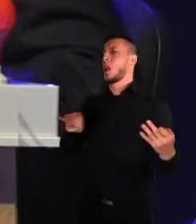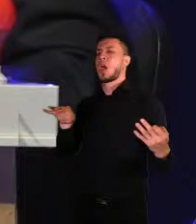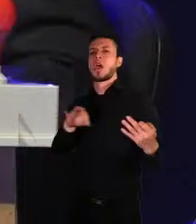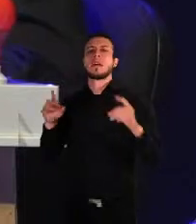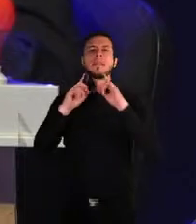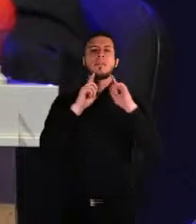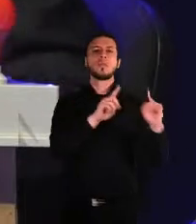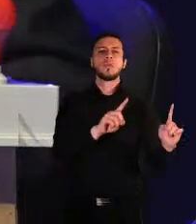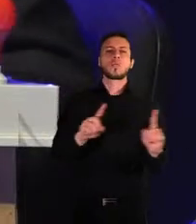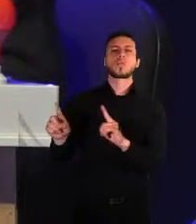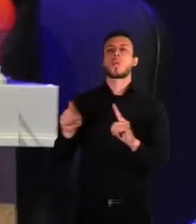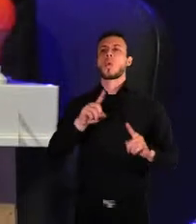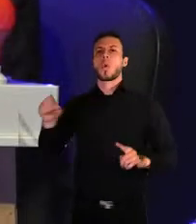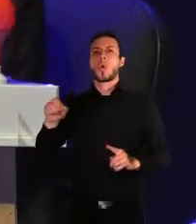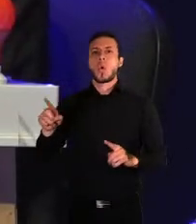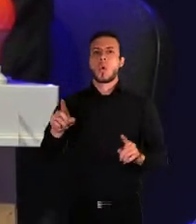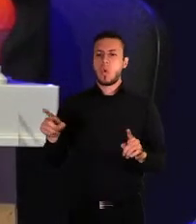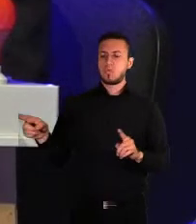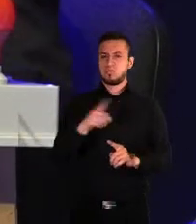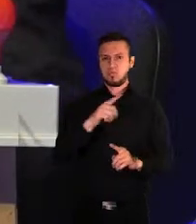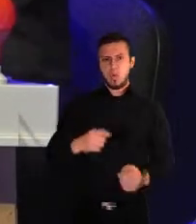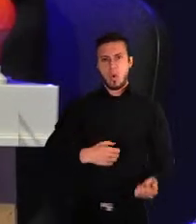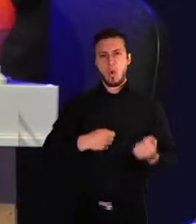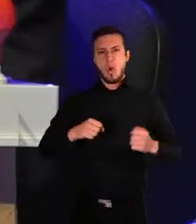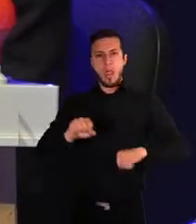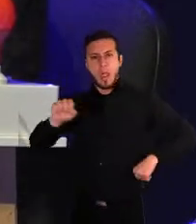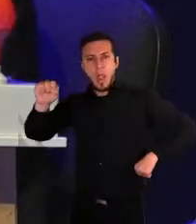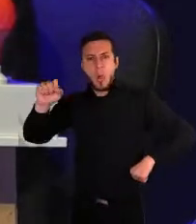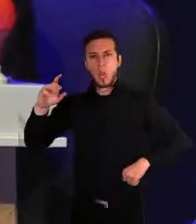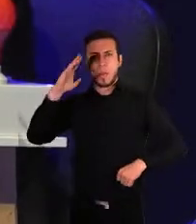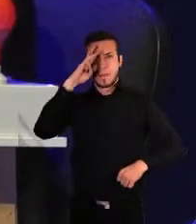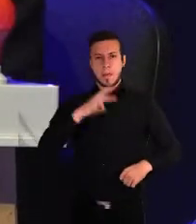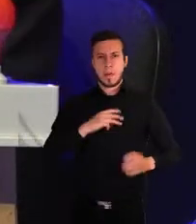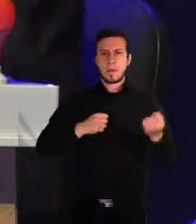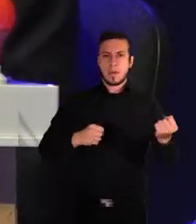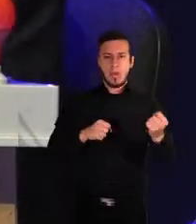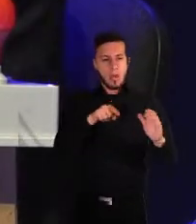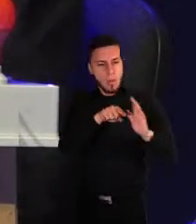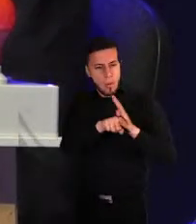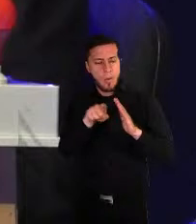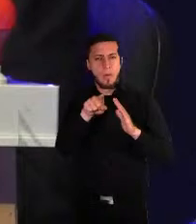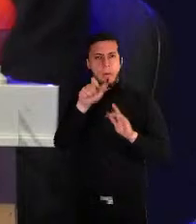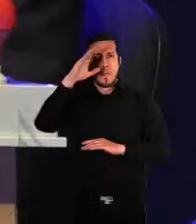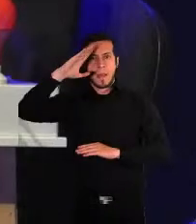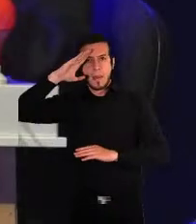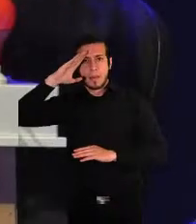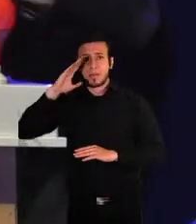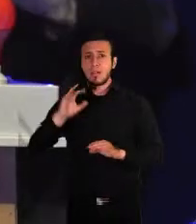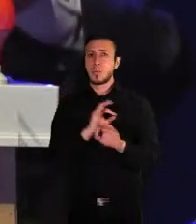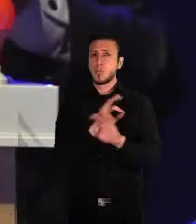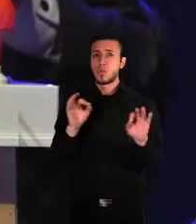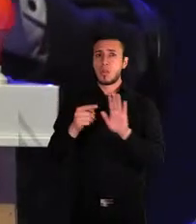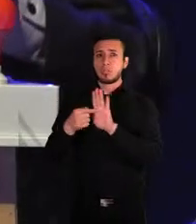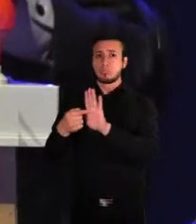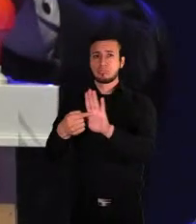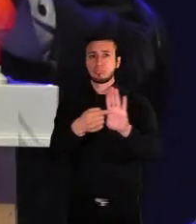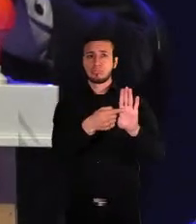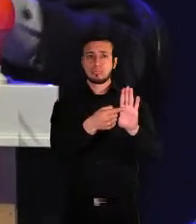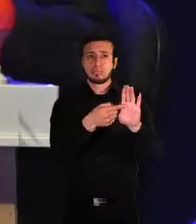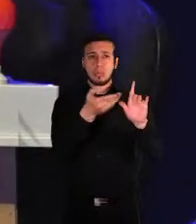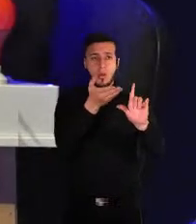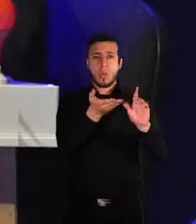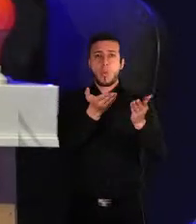alrededor de los héroes de las fuerzas militares que mueran que en heridos de la fuerza pública pero nunca presentan un balance